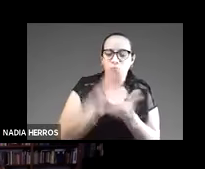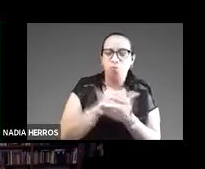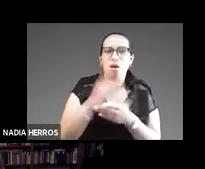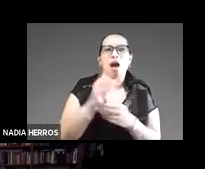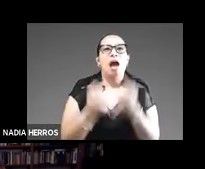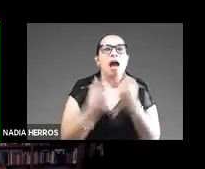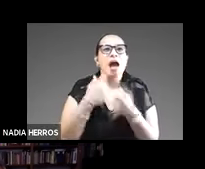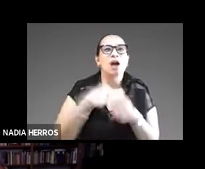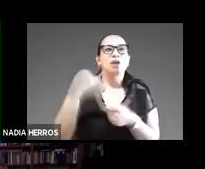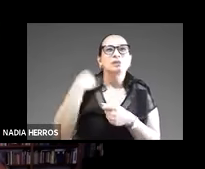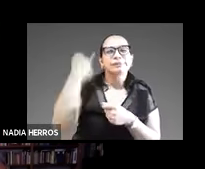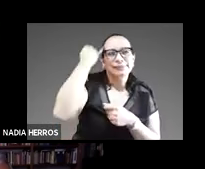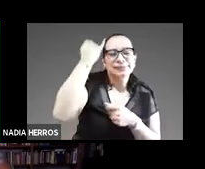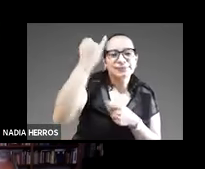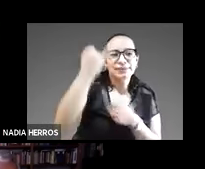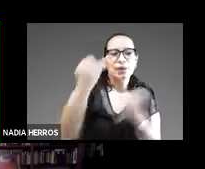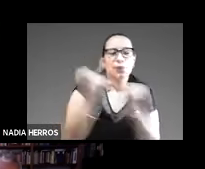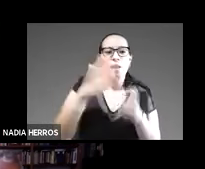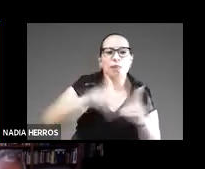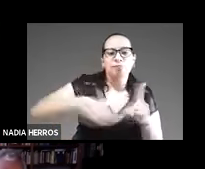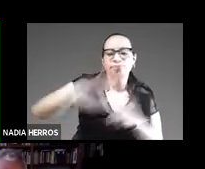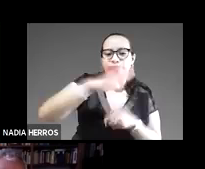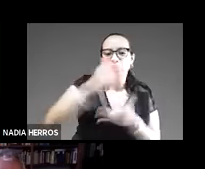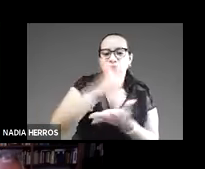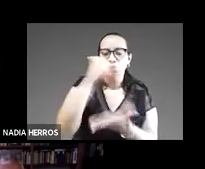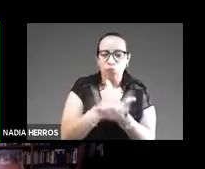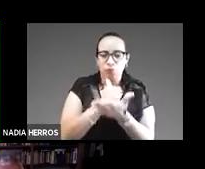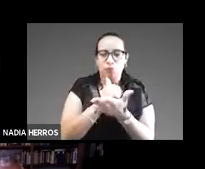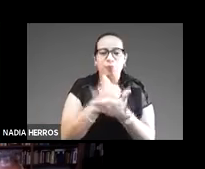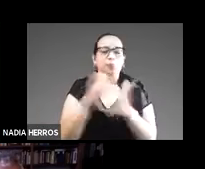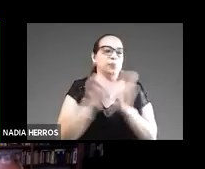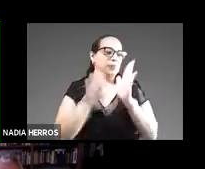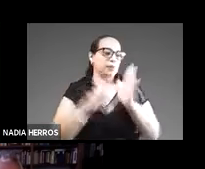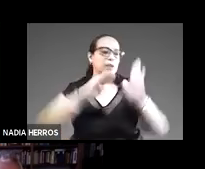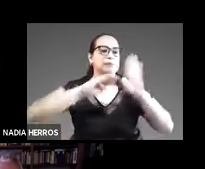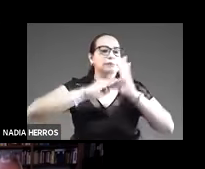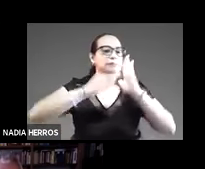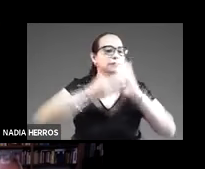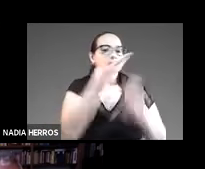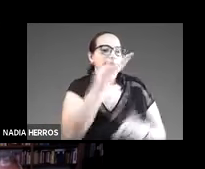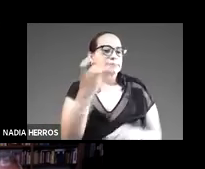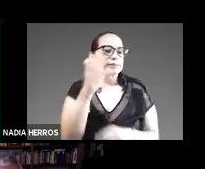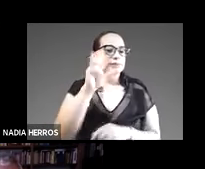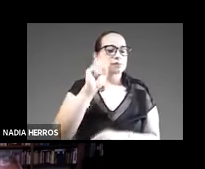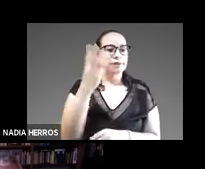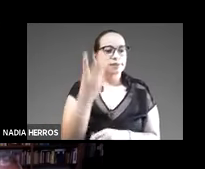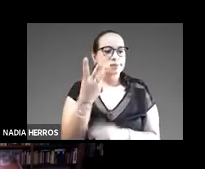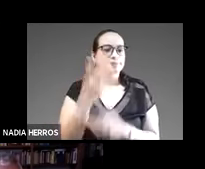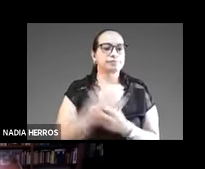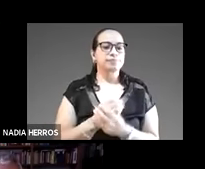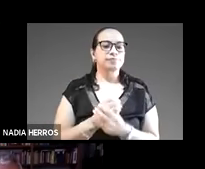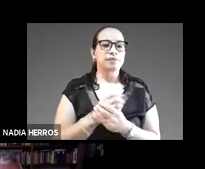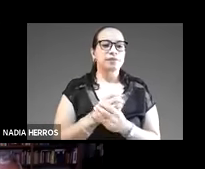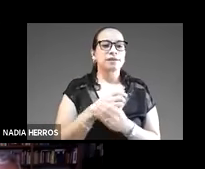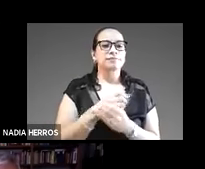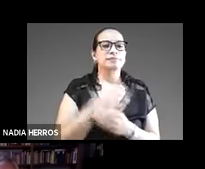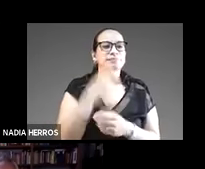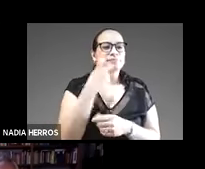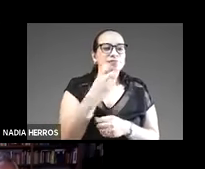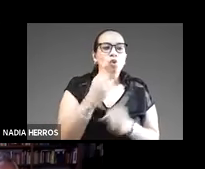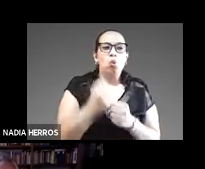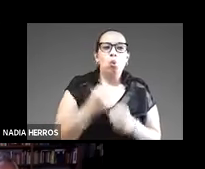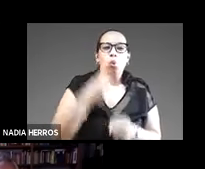paisajes también, ¿no?, de la ciudad. En el caso de la estrategia 333, cuyo piedra nodal es